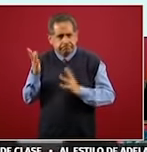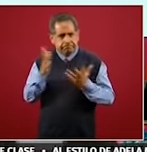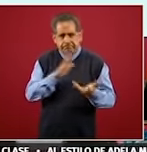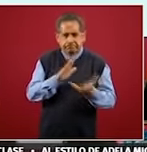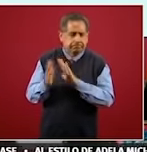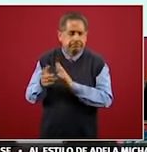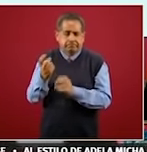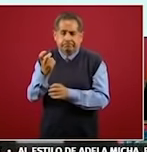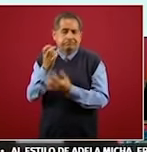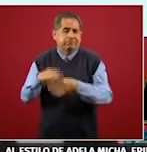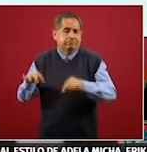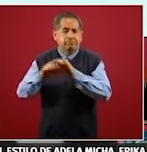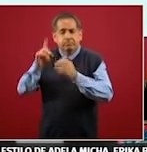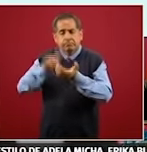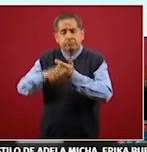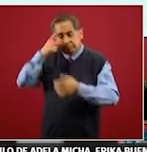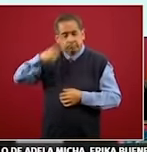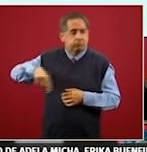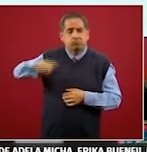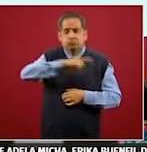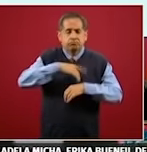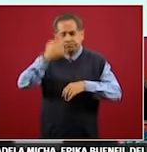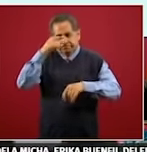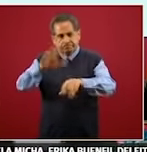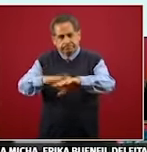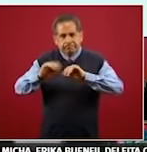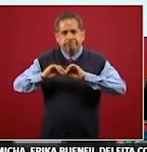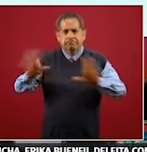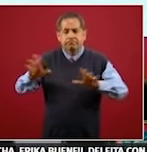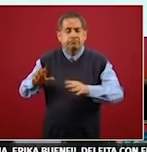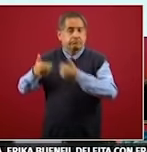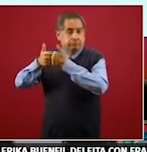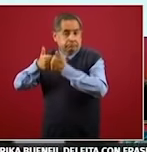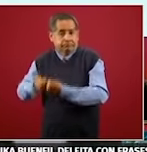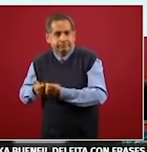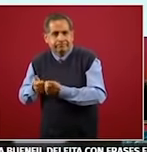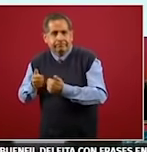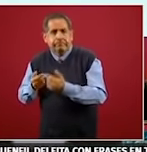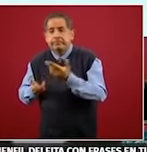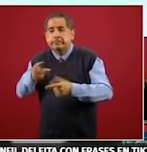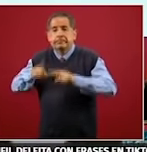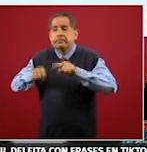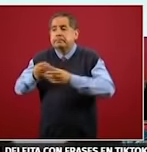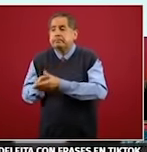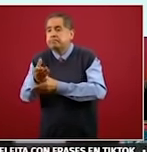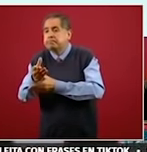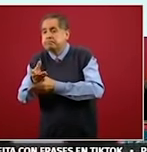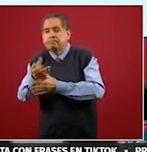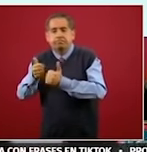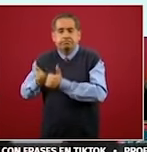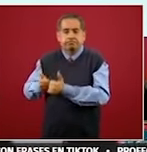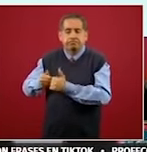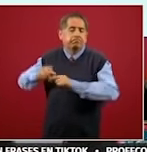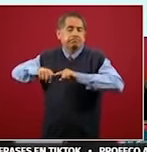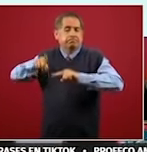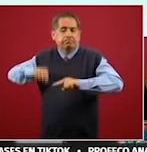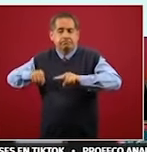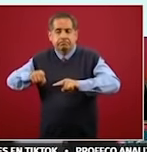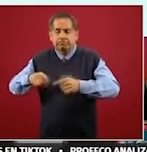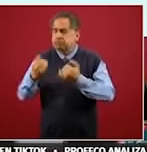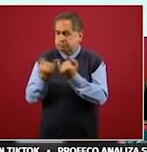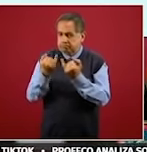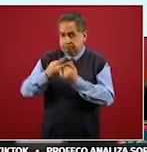marcha atrás, para que todas y todos tengamos la expectativa clara de que la epidemia, ese va a ser el curso que va a estar teniendo, no solo